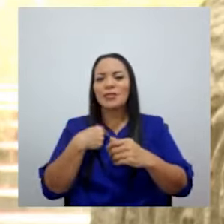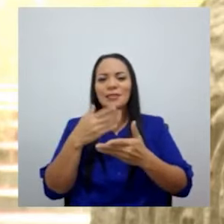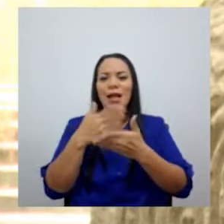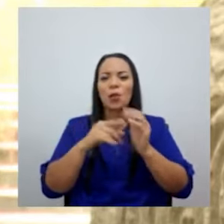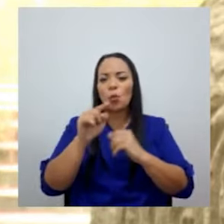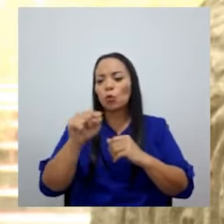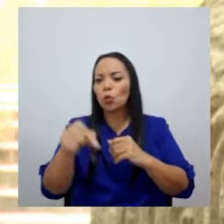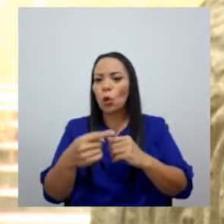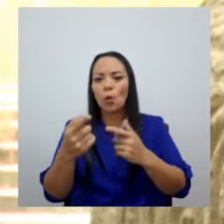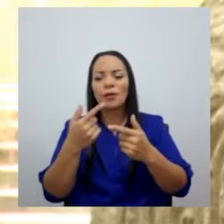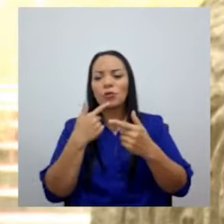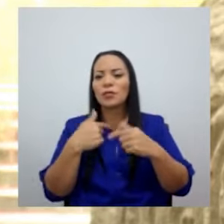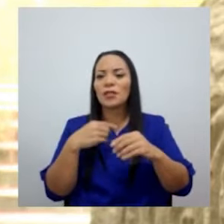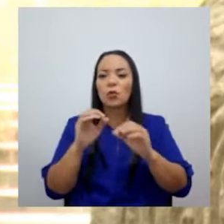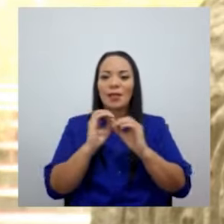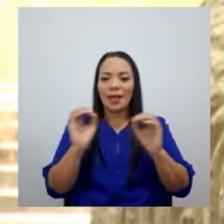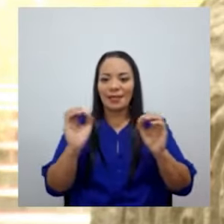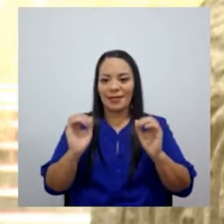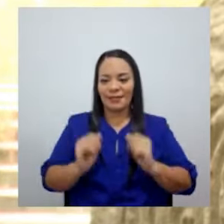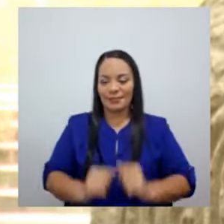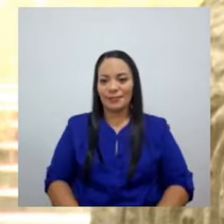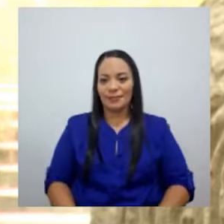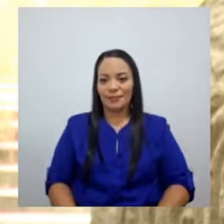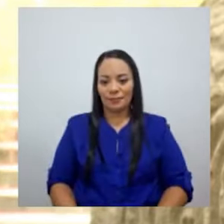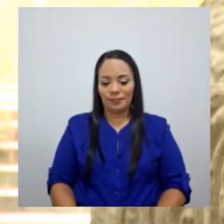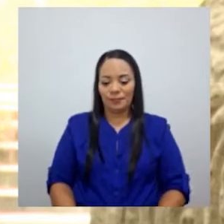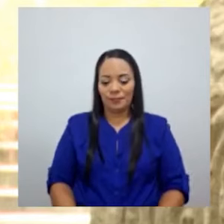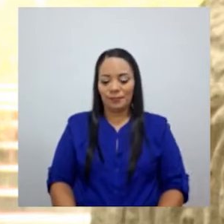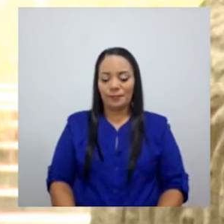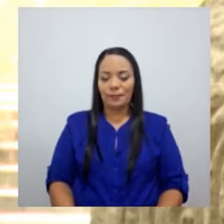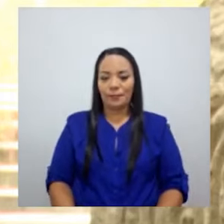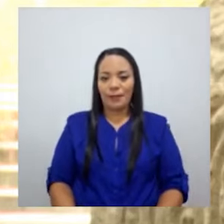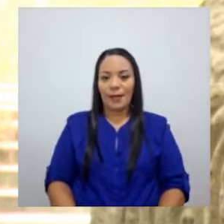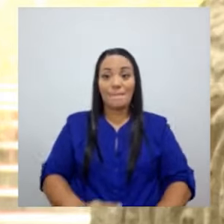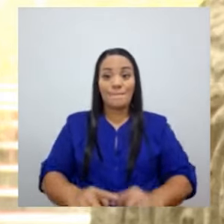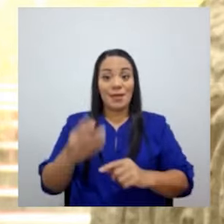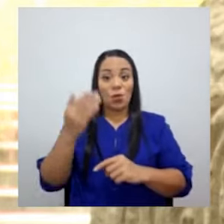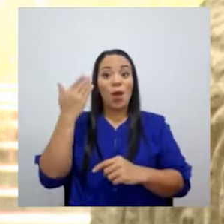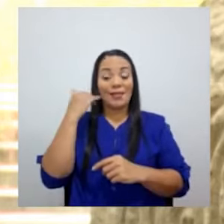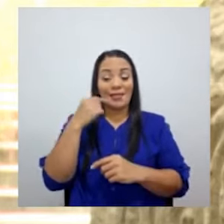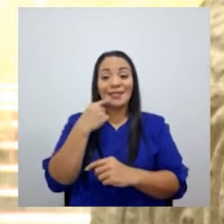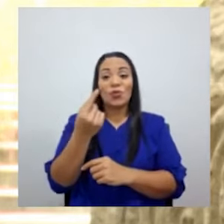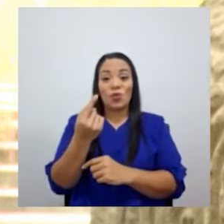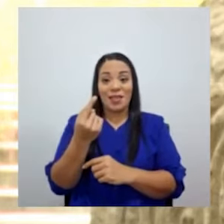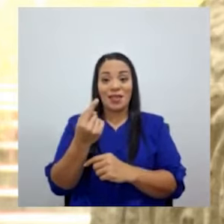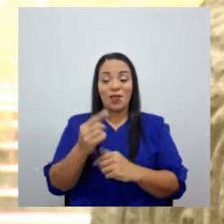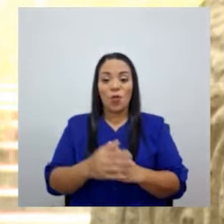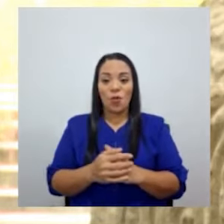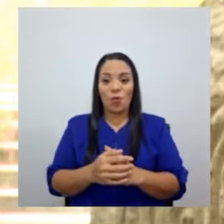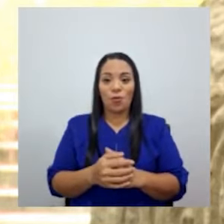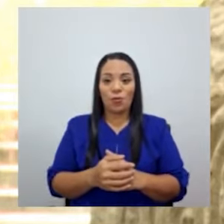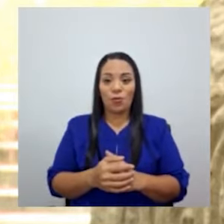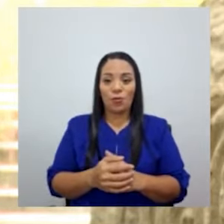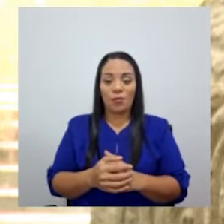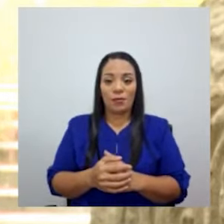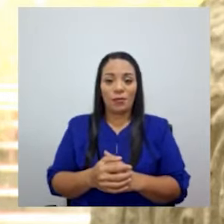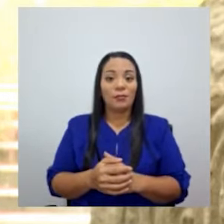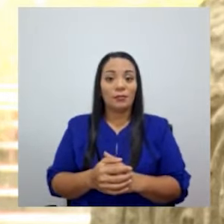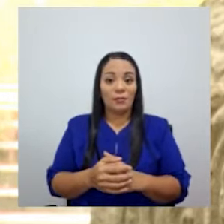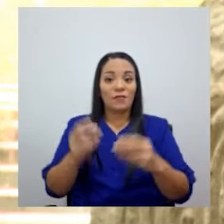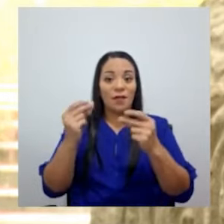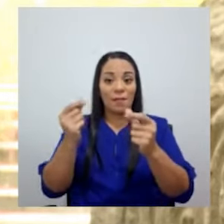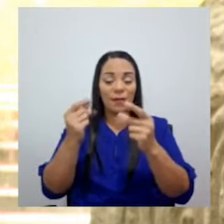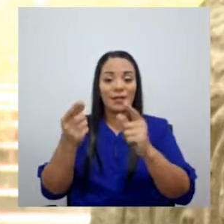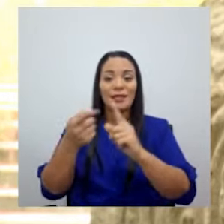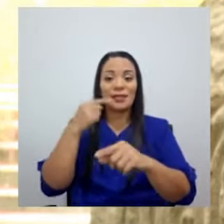no nos dijo mayor cosa. En cambio, la vez pasada, que sí lo dijo, pudieron ver cómo muy rápidamente desde el gobierno